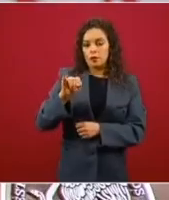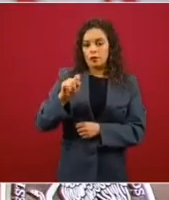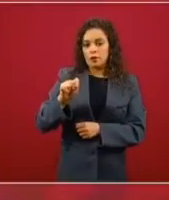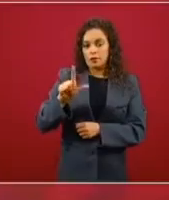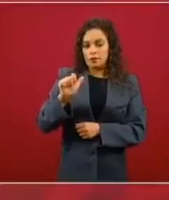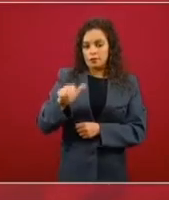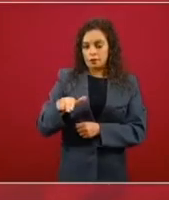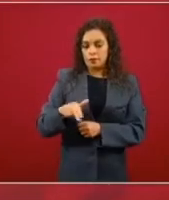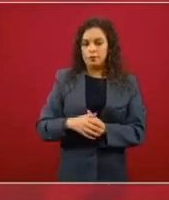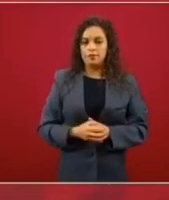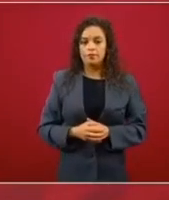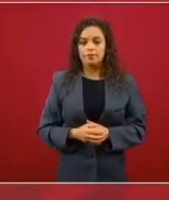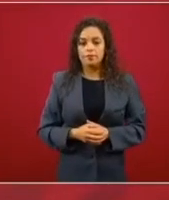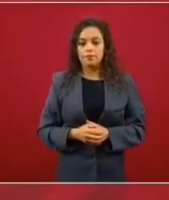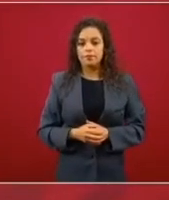Y el domingo